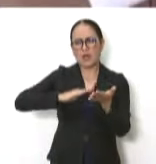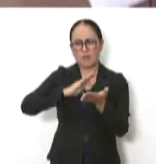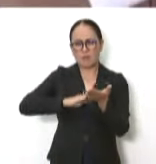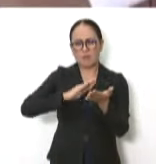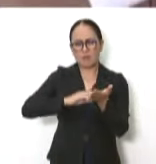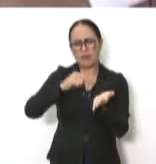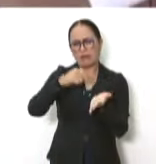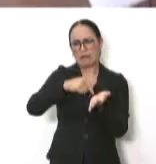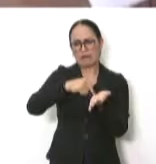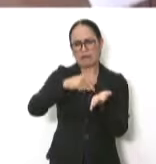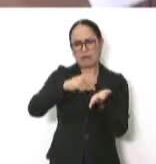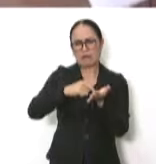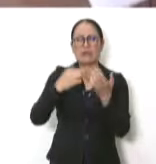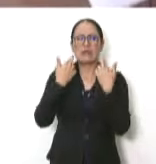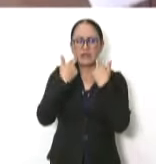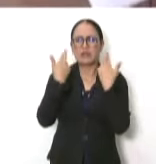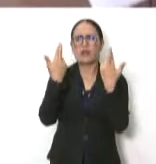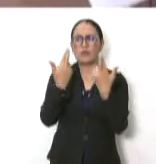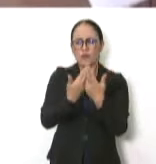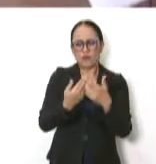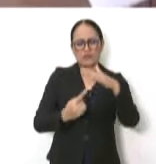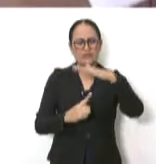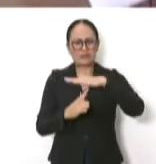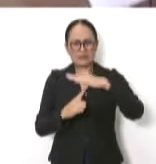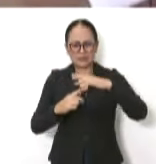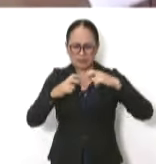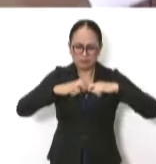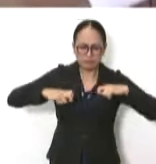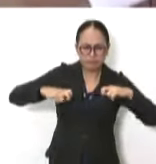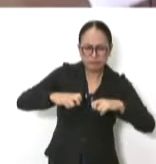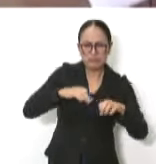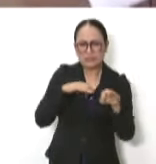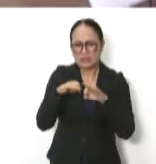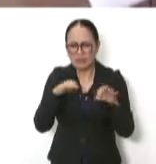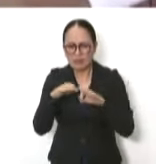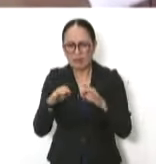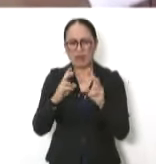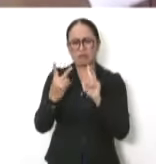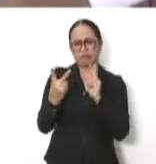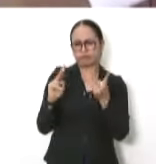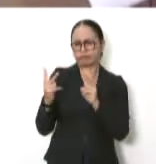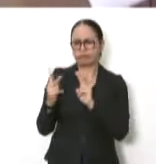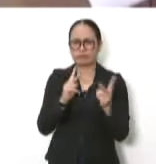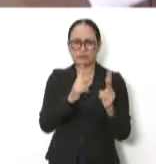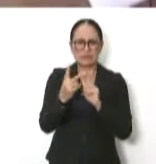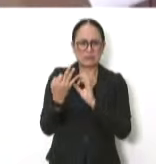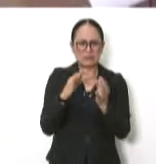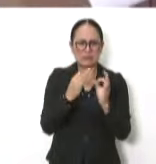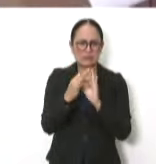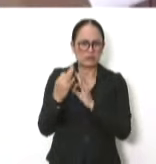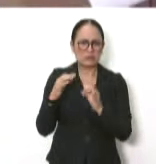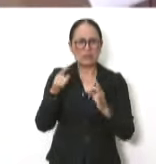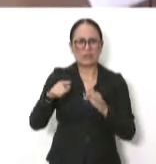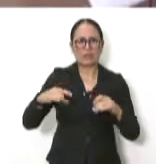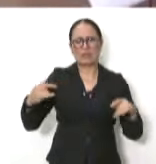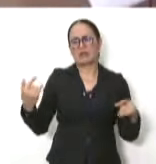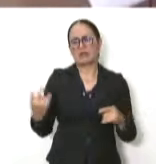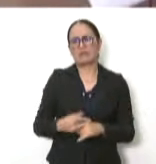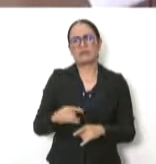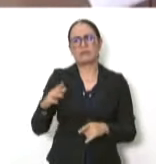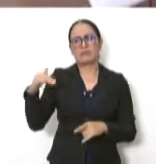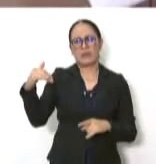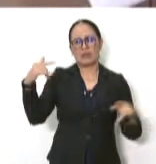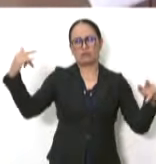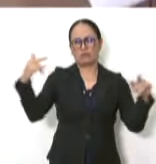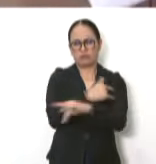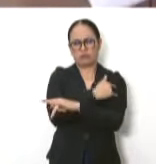cuenta de las reuniones de las mesas de trabajo con vecinos de las zonas afectadas por los trabajos del Paso Express,